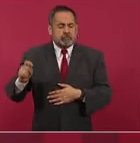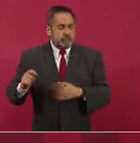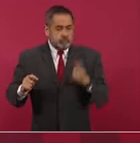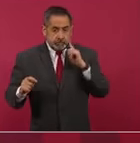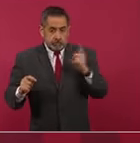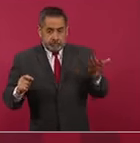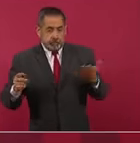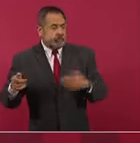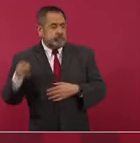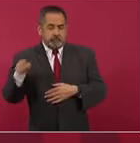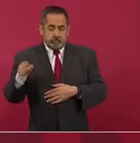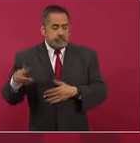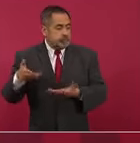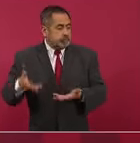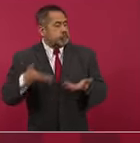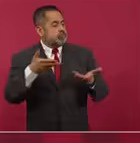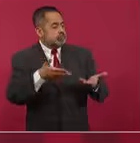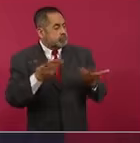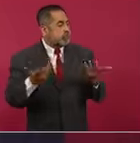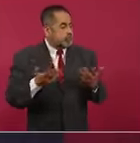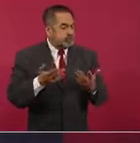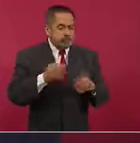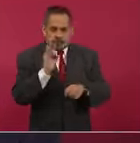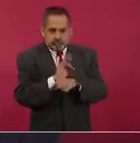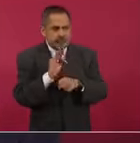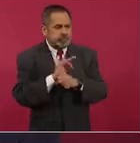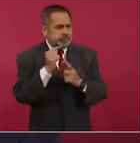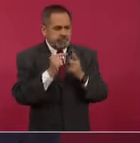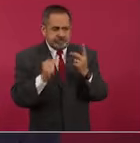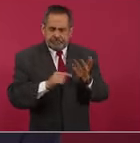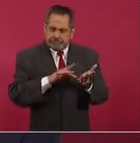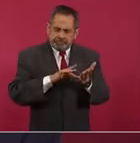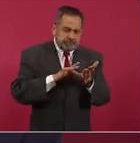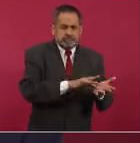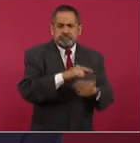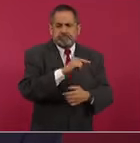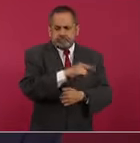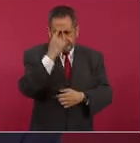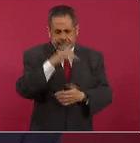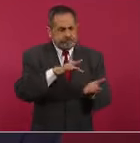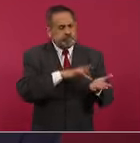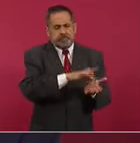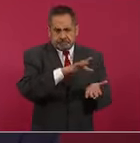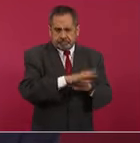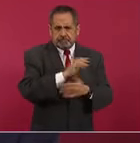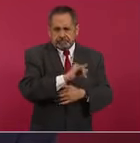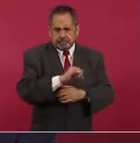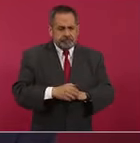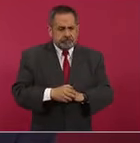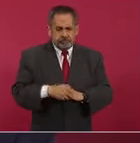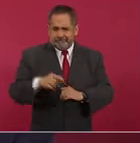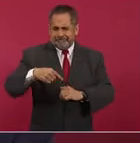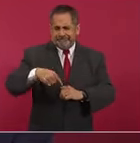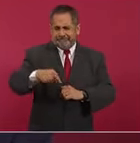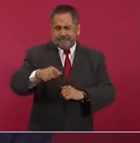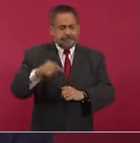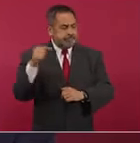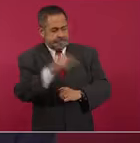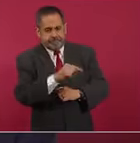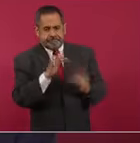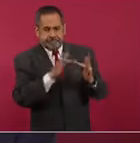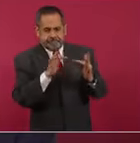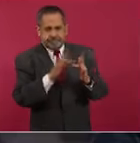brinde toda la protección y todo el apoyo. La van a buscar ya de inmediato, de mi